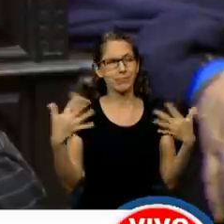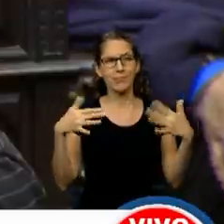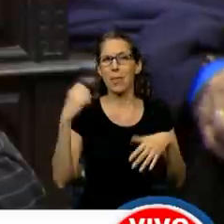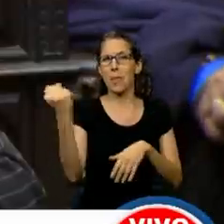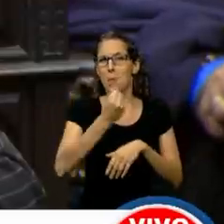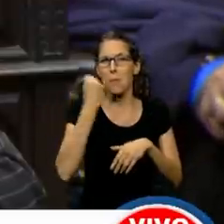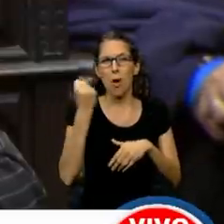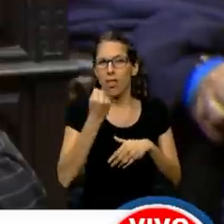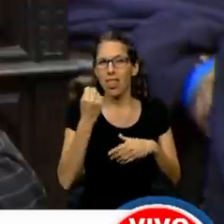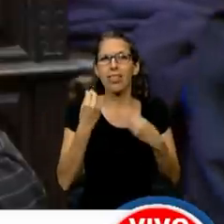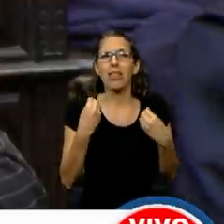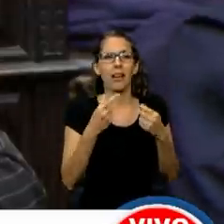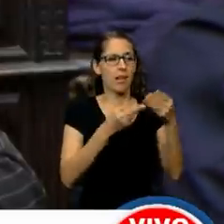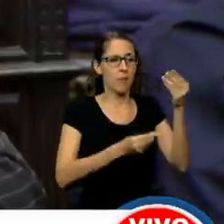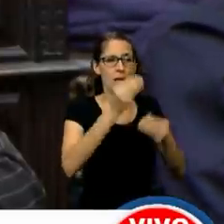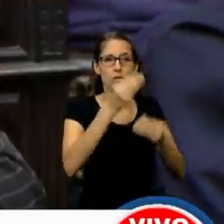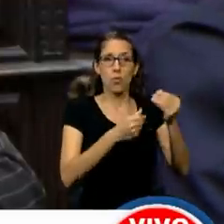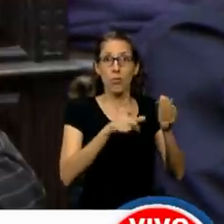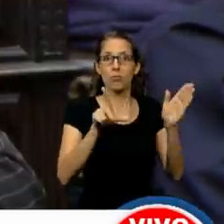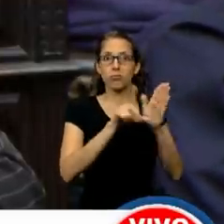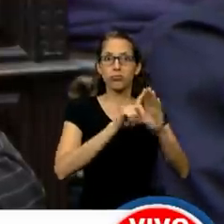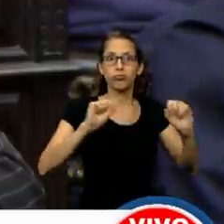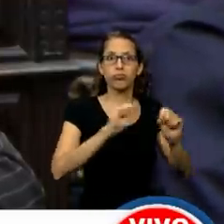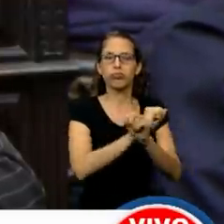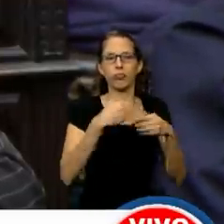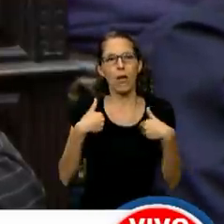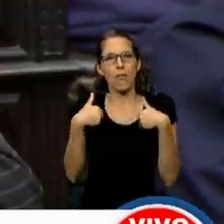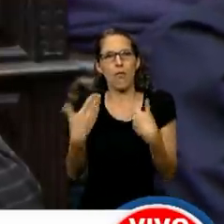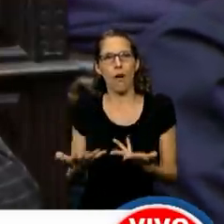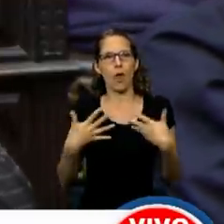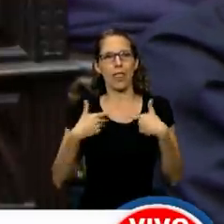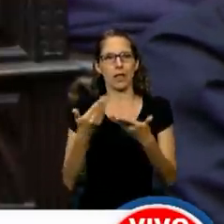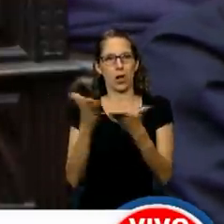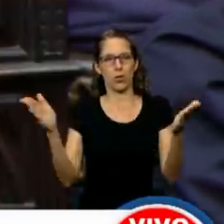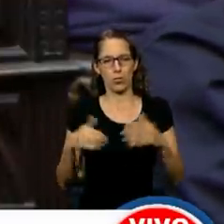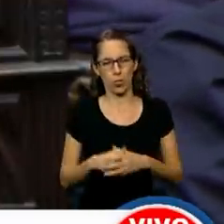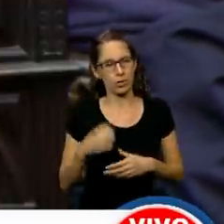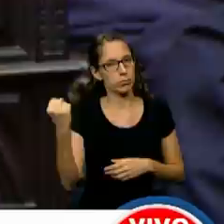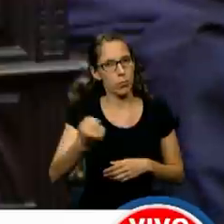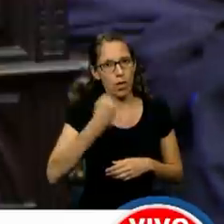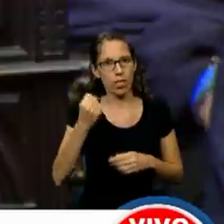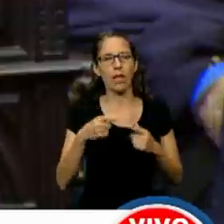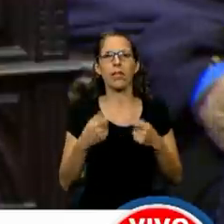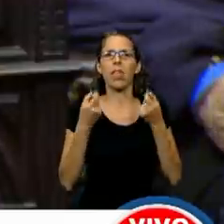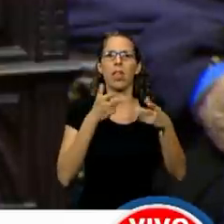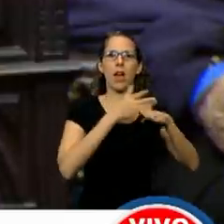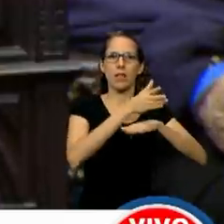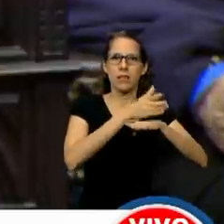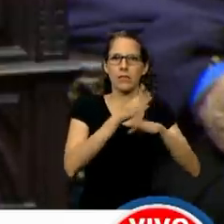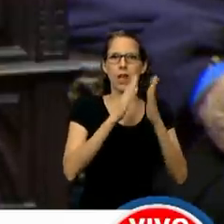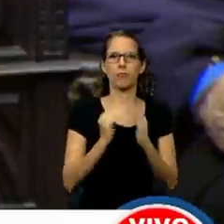ley de presupuesto que asegure la salud pública que asegure la accesibilidad y la equidad